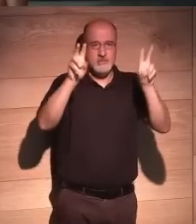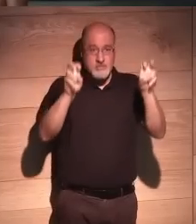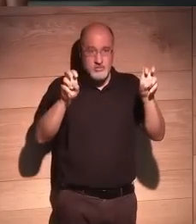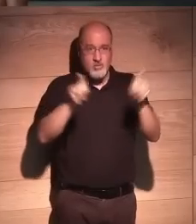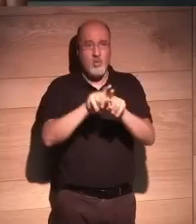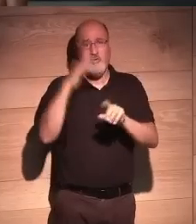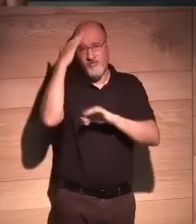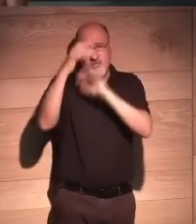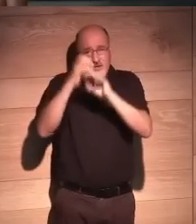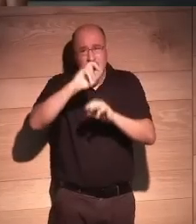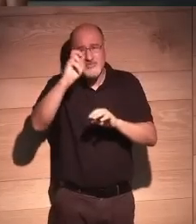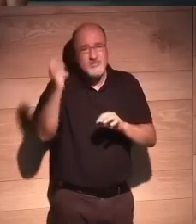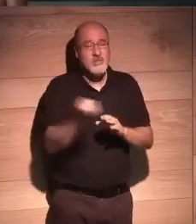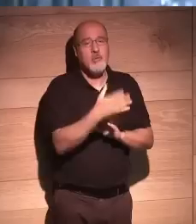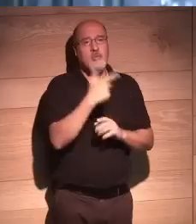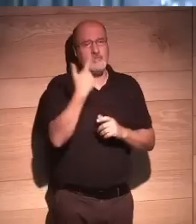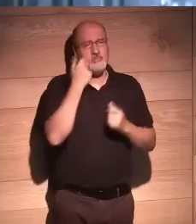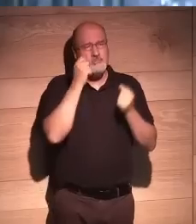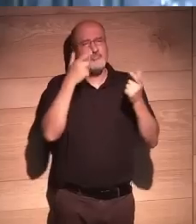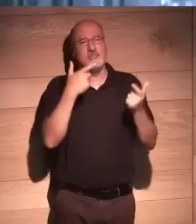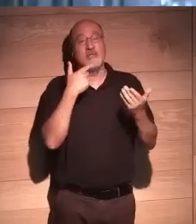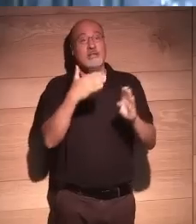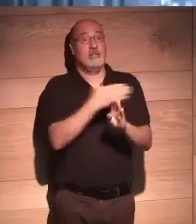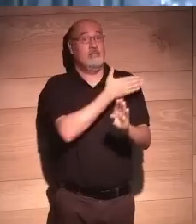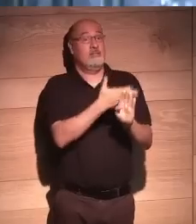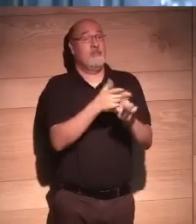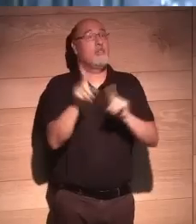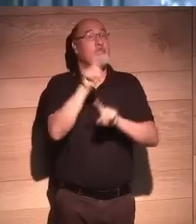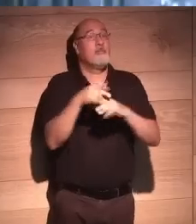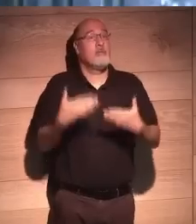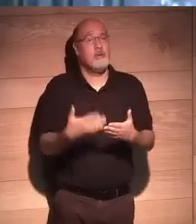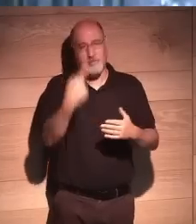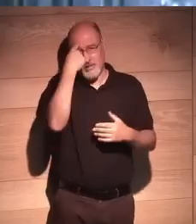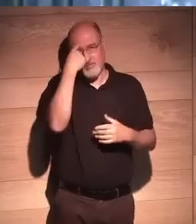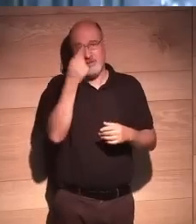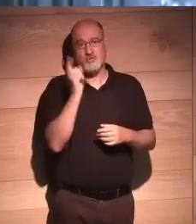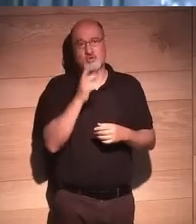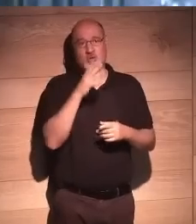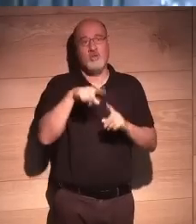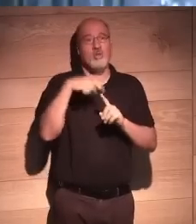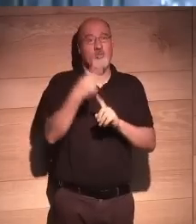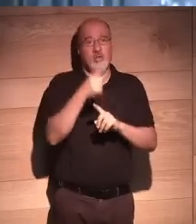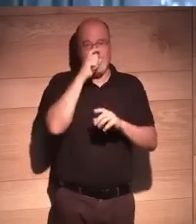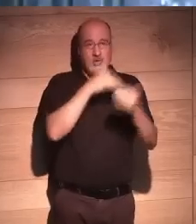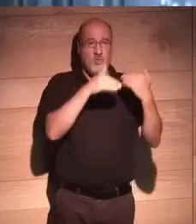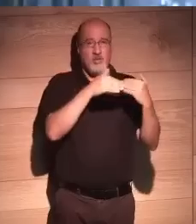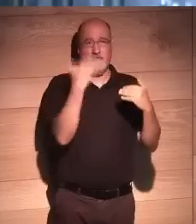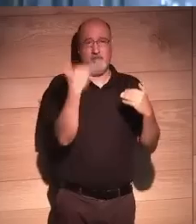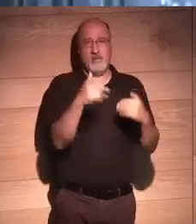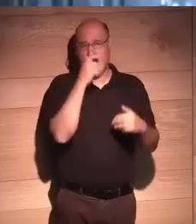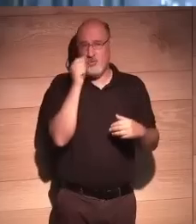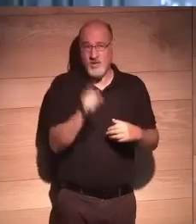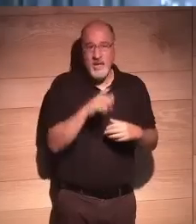¿no? Porque al final bebemos esa nostalgia, pero el problema es que a veces solo con la nostalgia se puede malograr el recuerdo, no vale de nada,